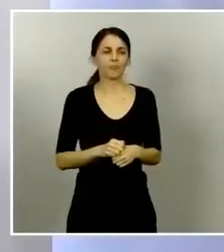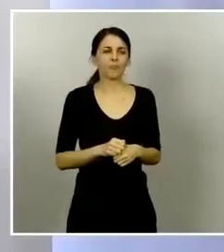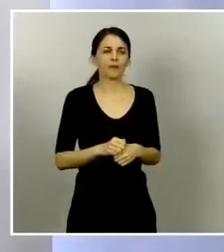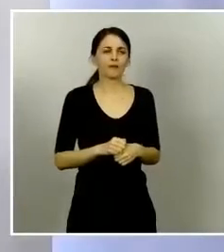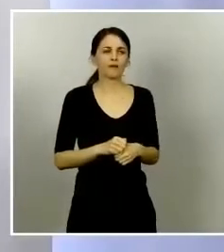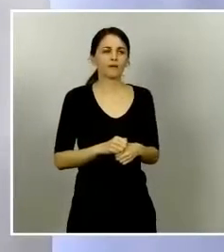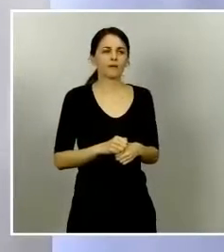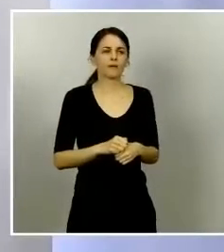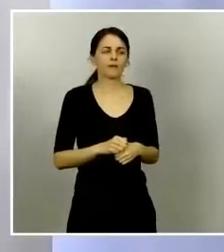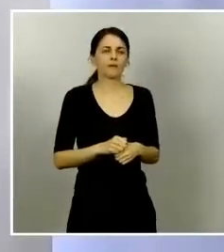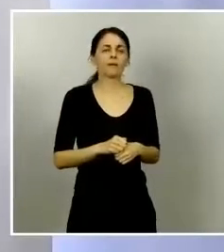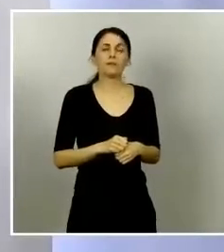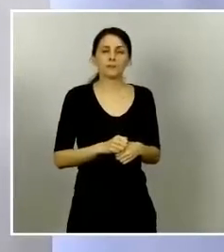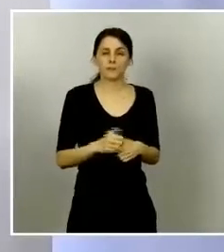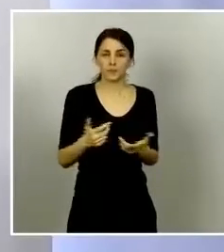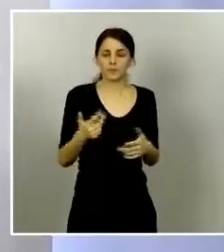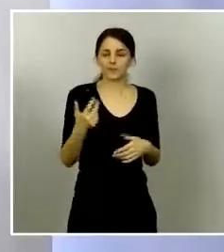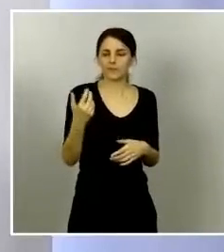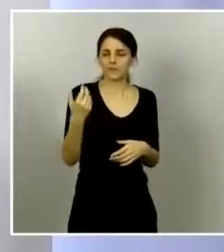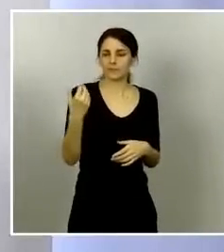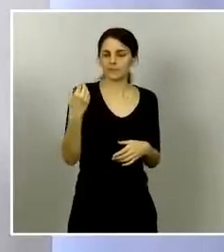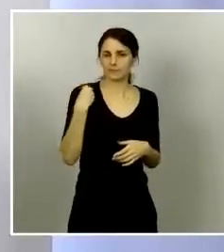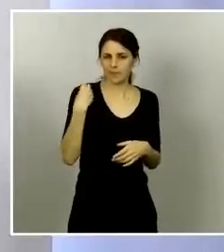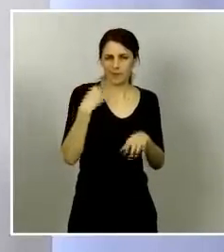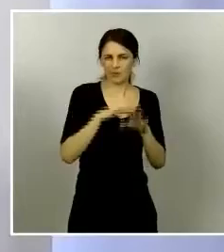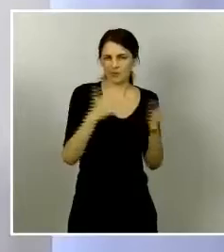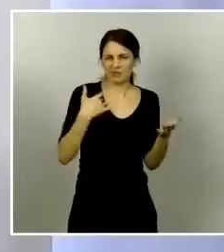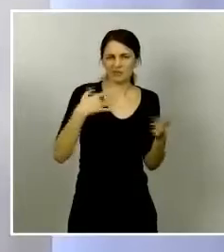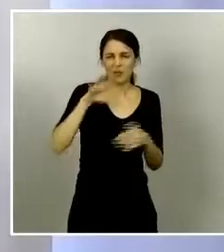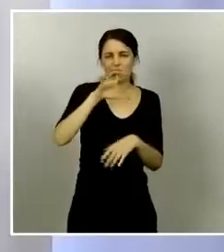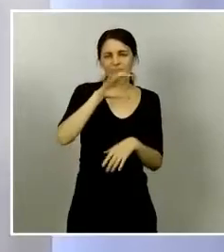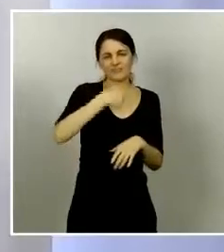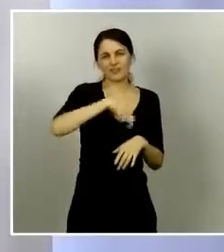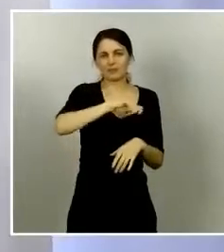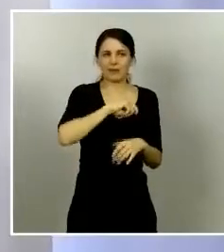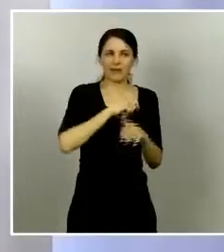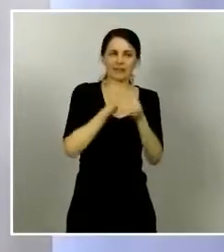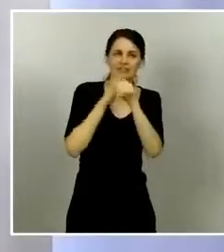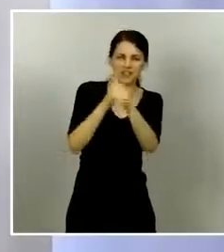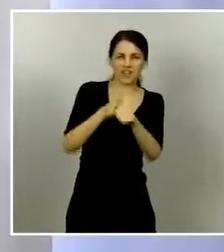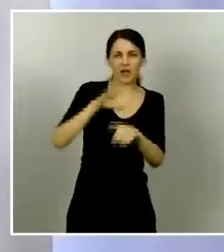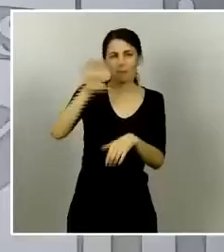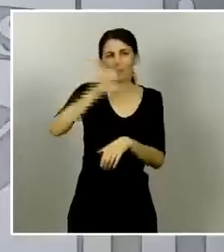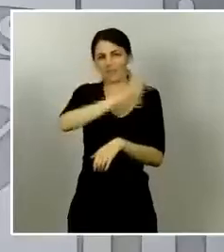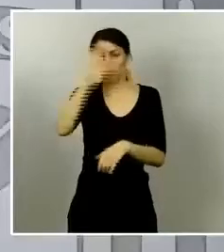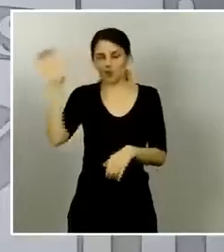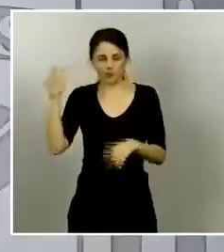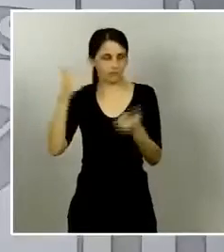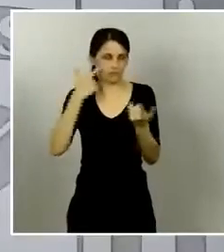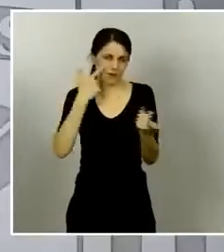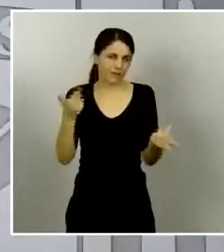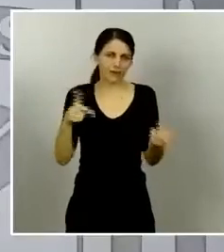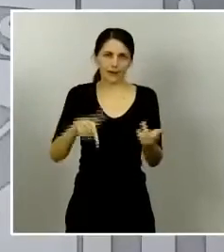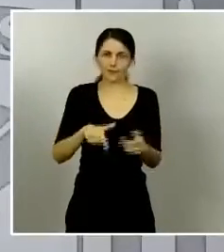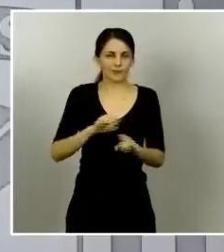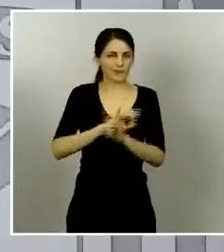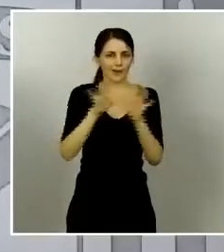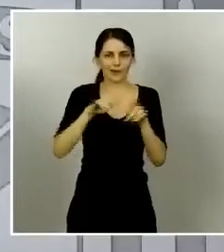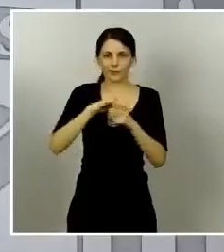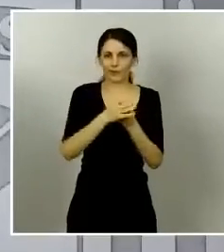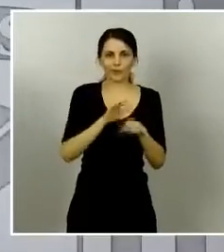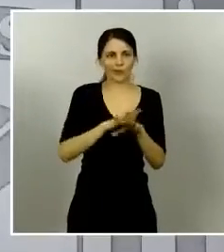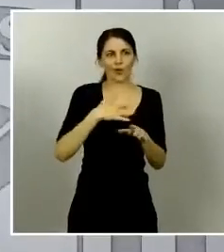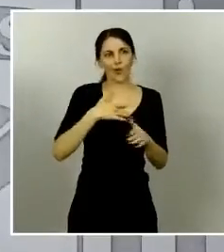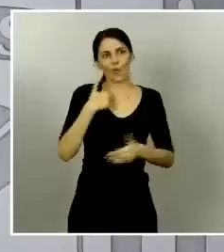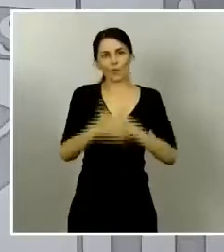relación con Joan, con la cuestión relativa a que España está siguiendo el paso de muchos países, bueno, yo diría que esto ha sido un